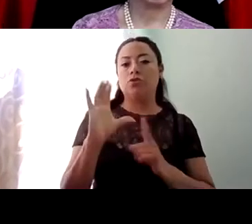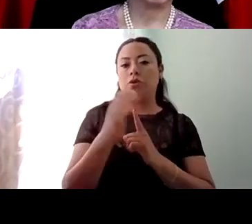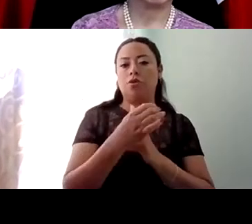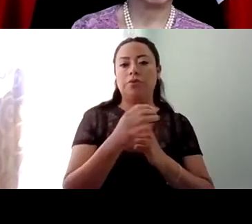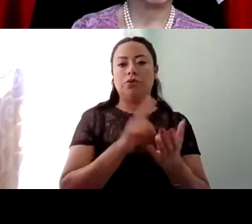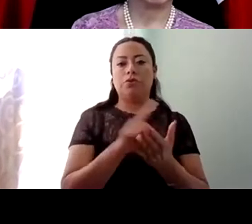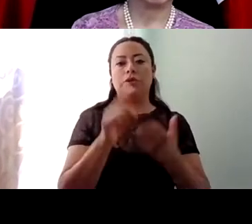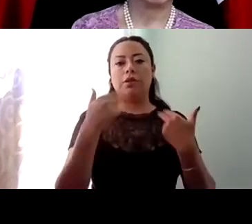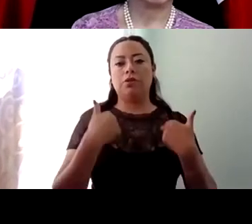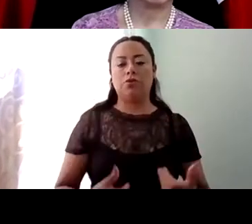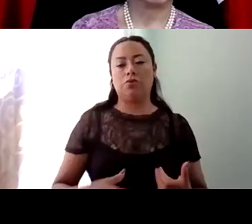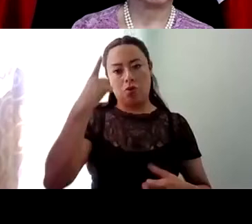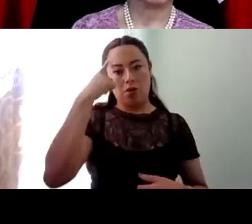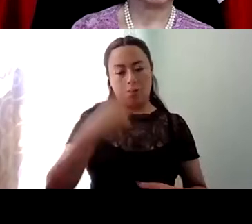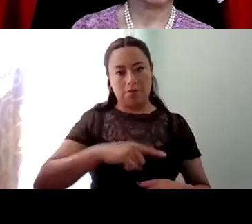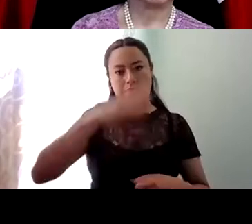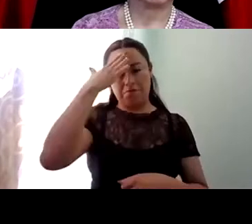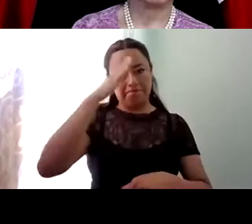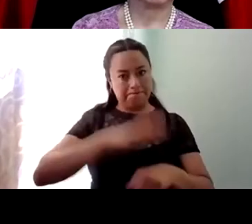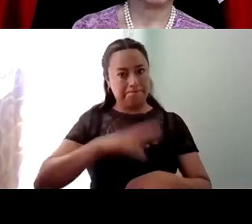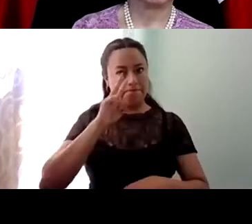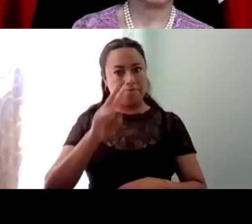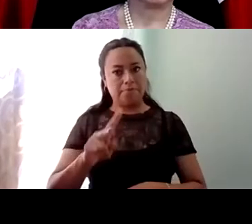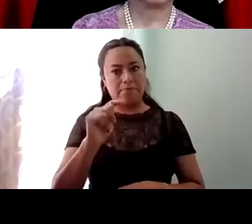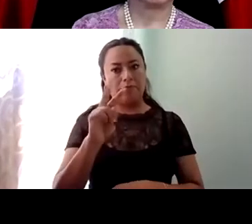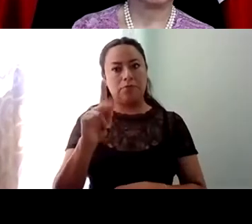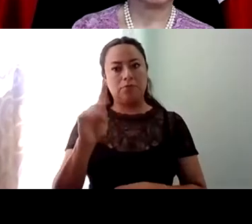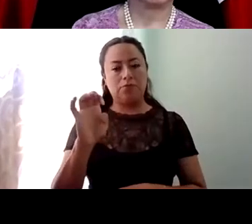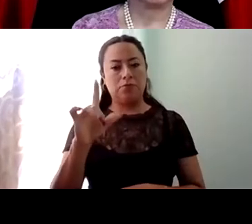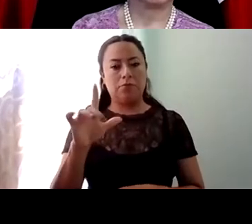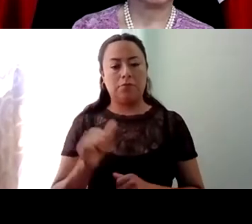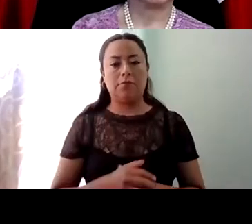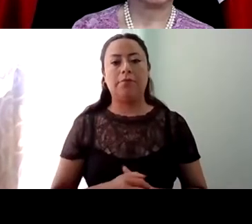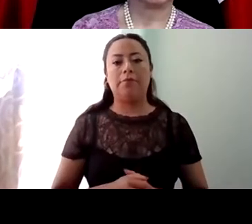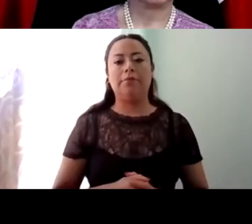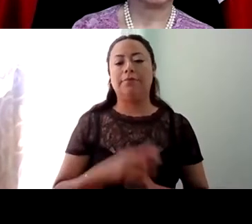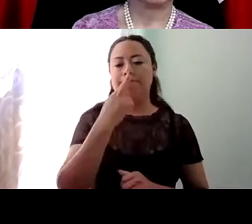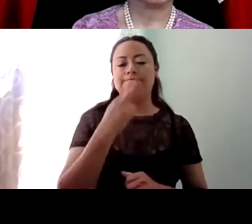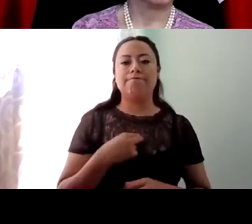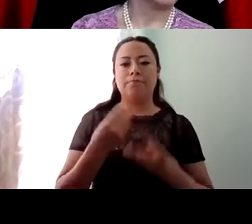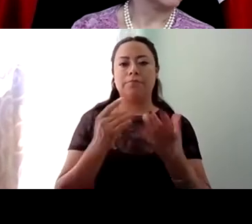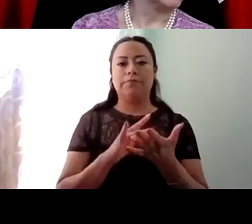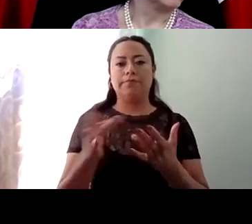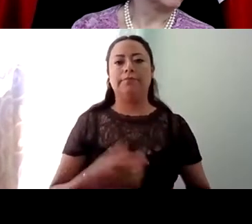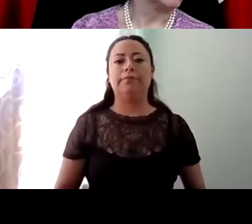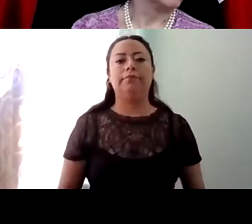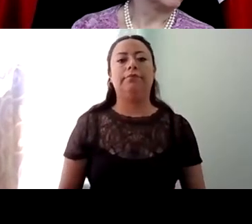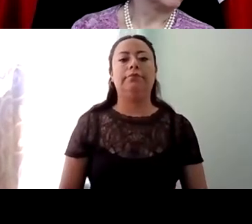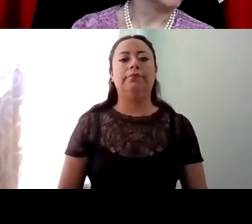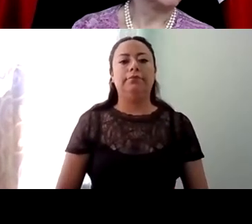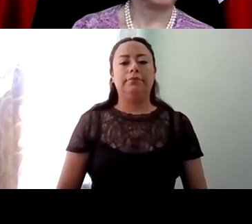mejor observancia y tutela de estos mismos en la Ciudad de México. Por sus respuestas, muchas gracias.